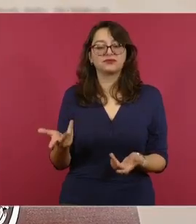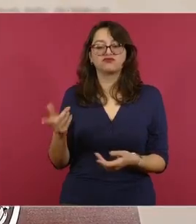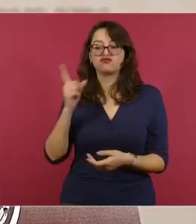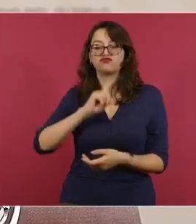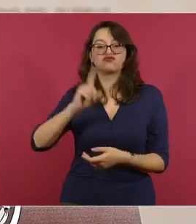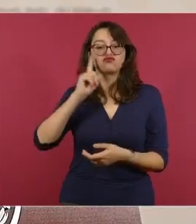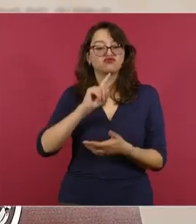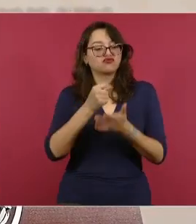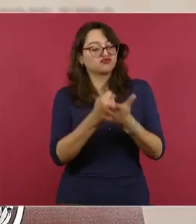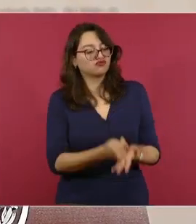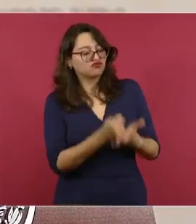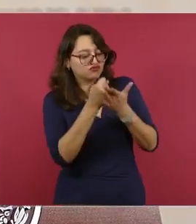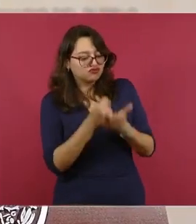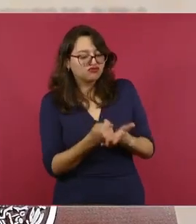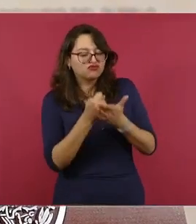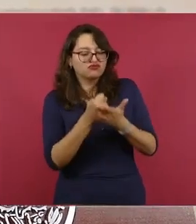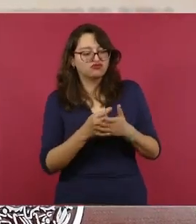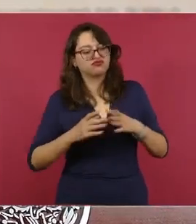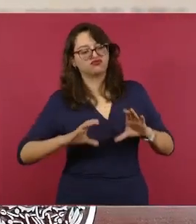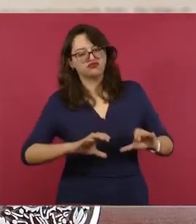terapeuta me decía que